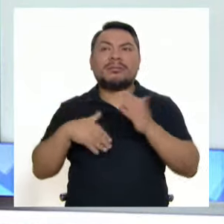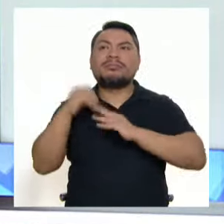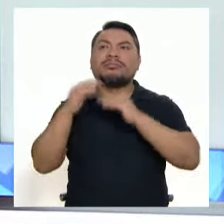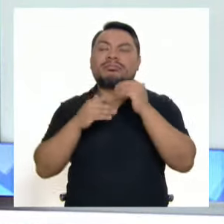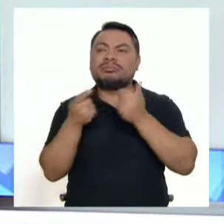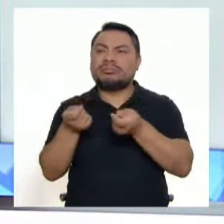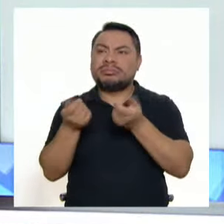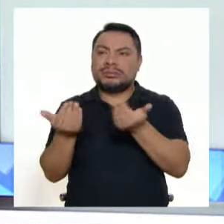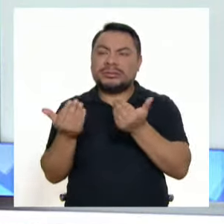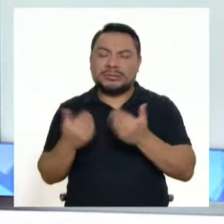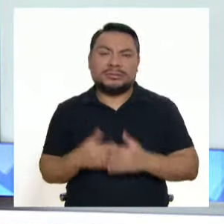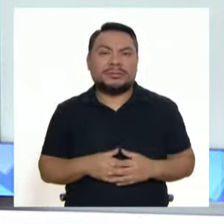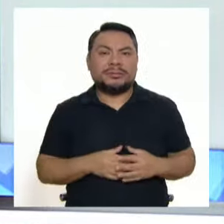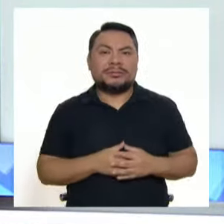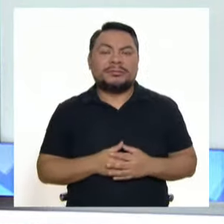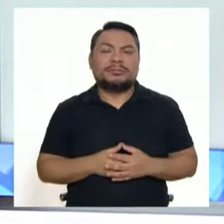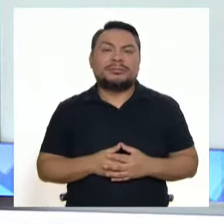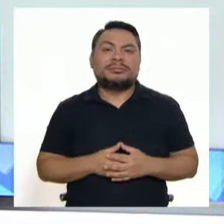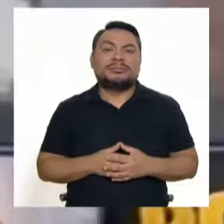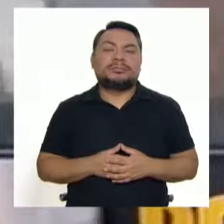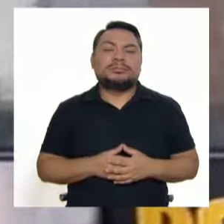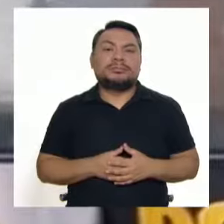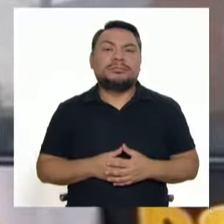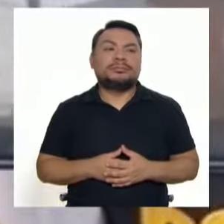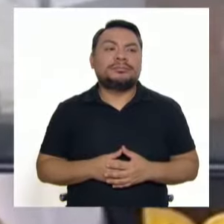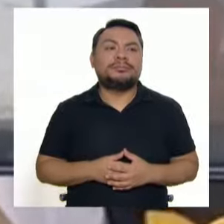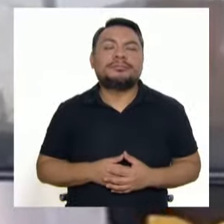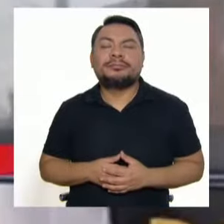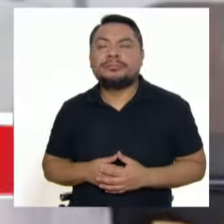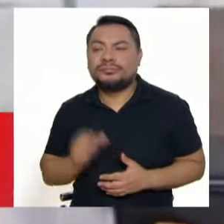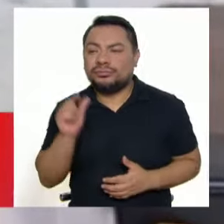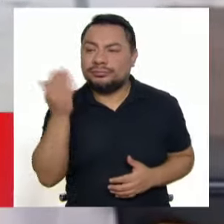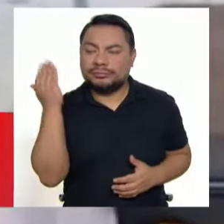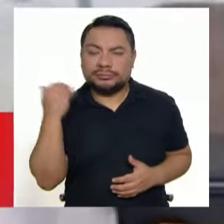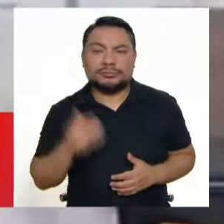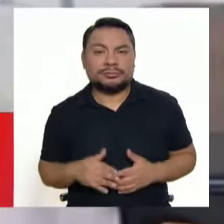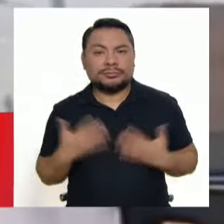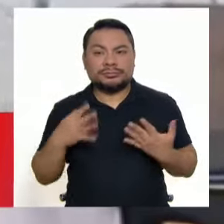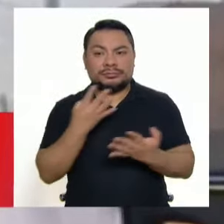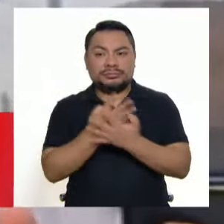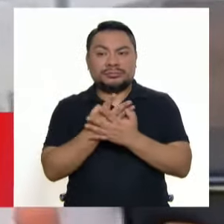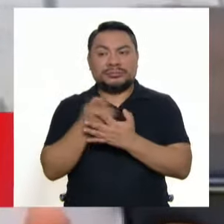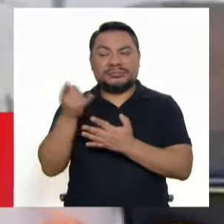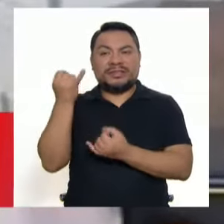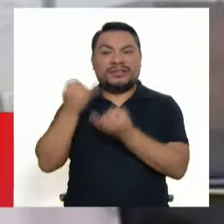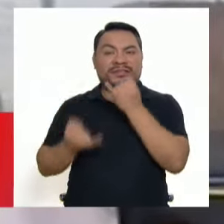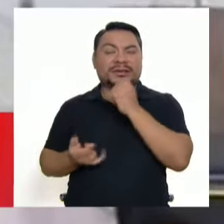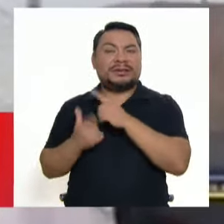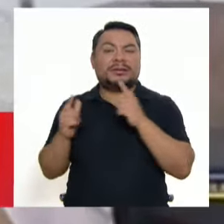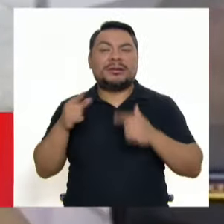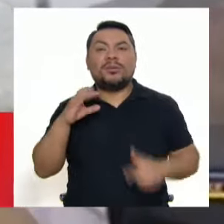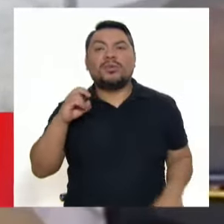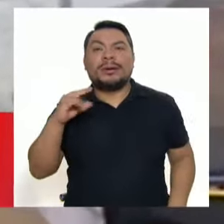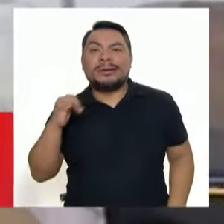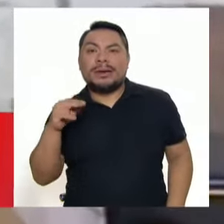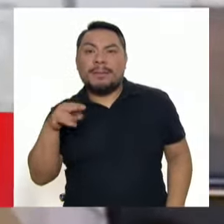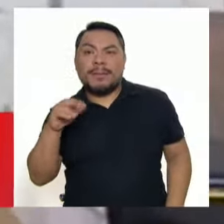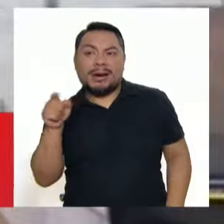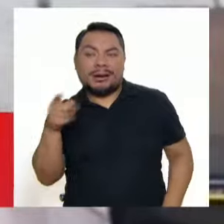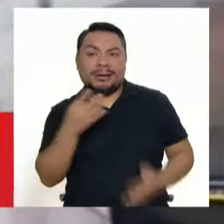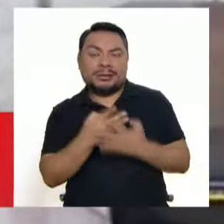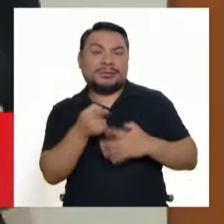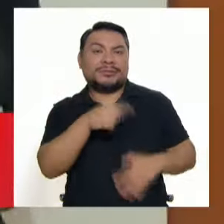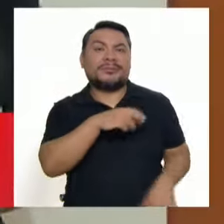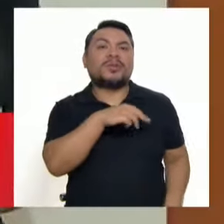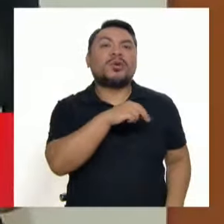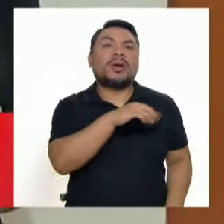para dejarlos trabajar. Hace poco han salido de los penales, uno del penal de Ocayama y uno de un penal